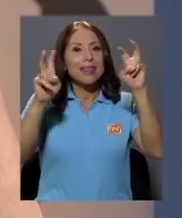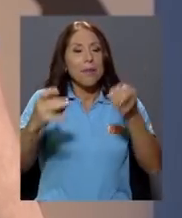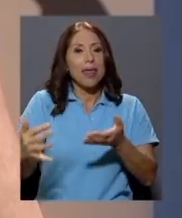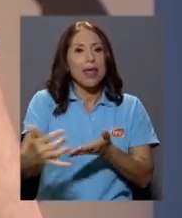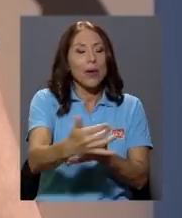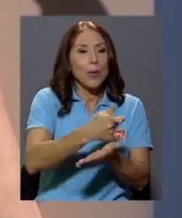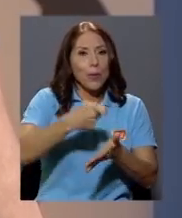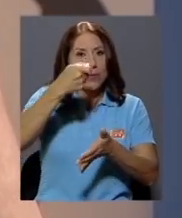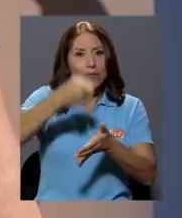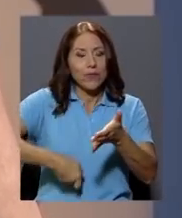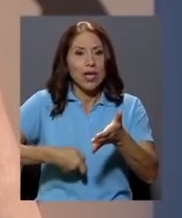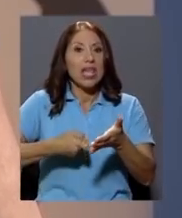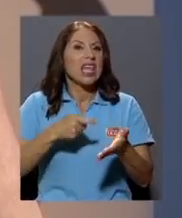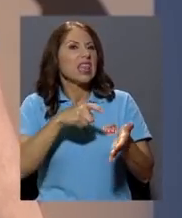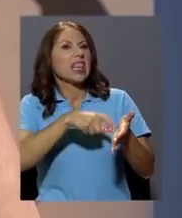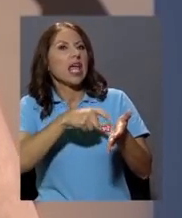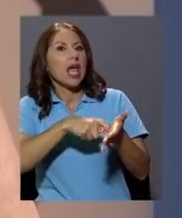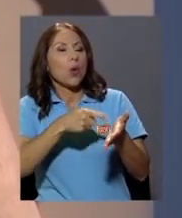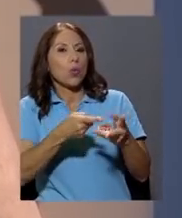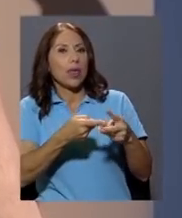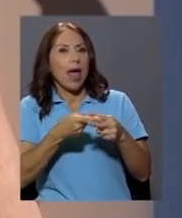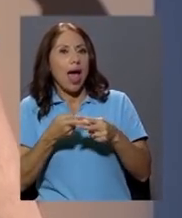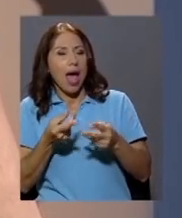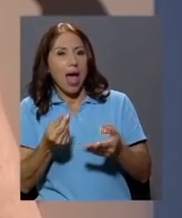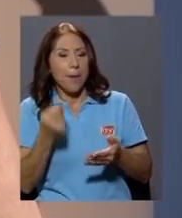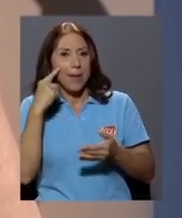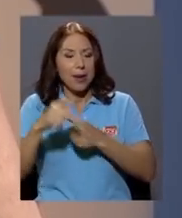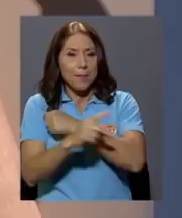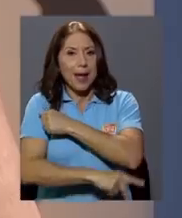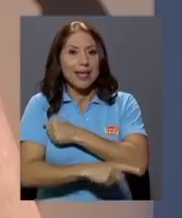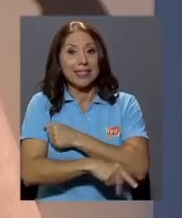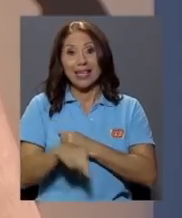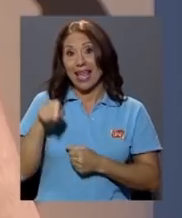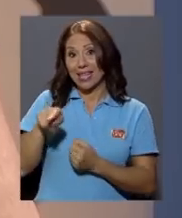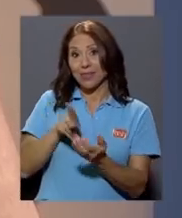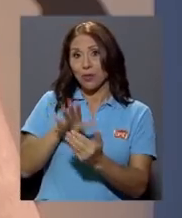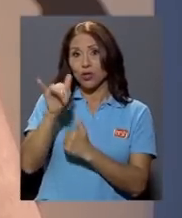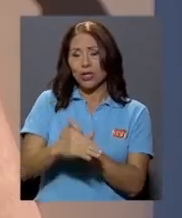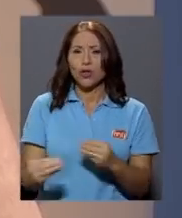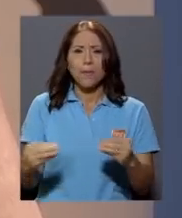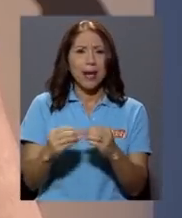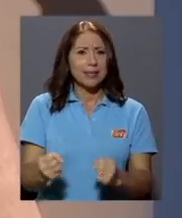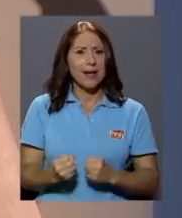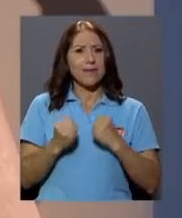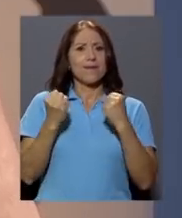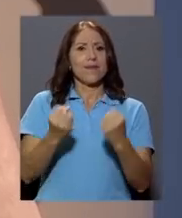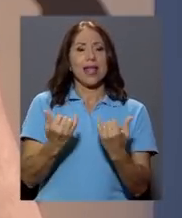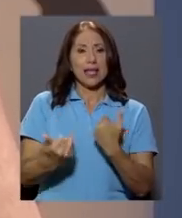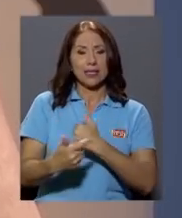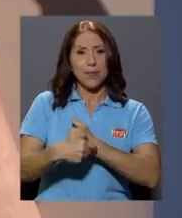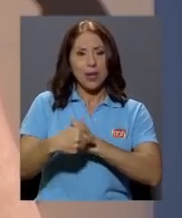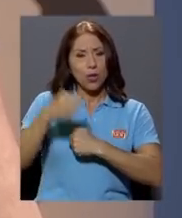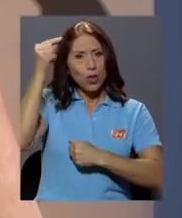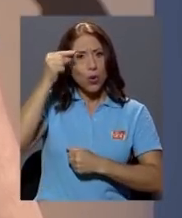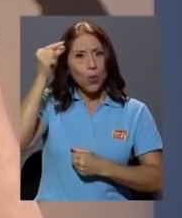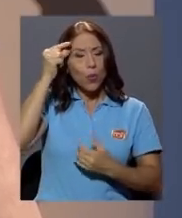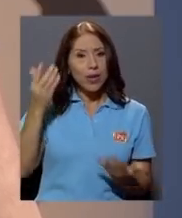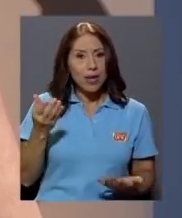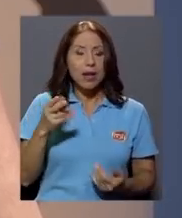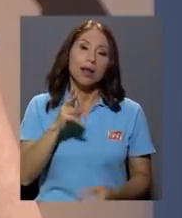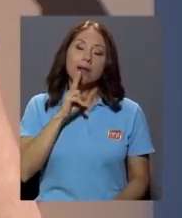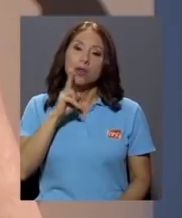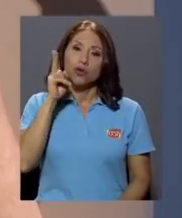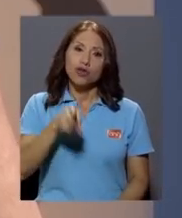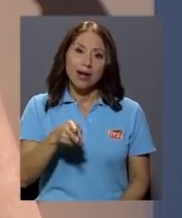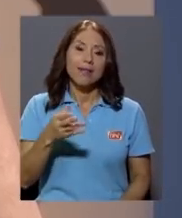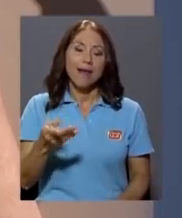país. Este es el proyecto más agresivo que se presenta en este periodo de gobierno, donde